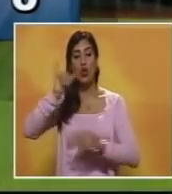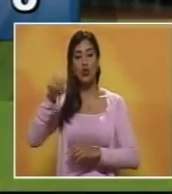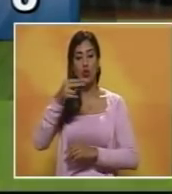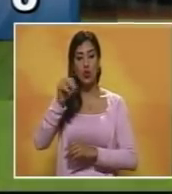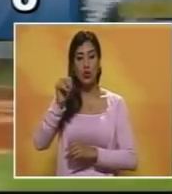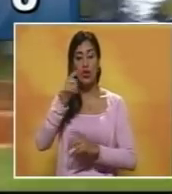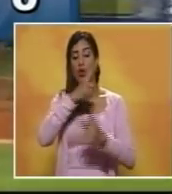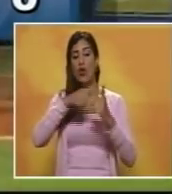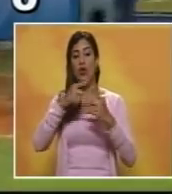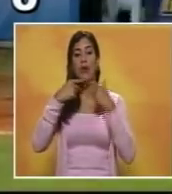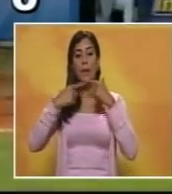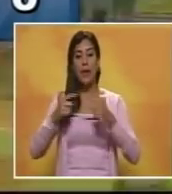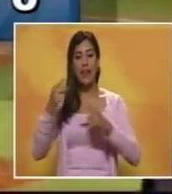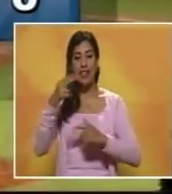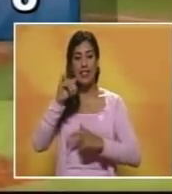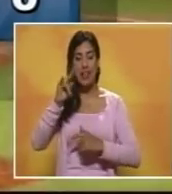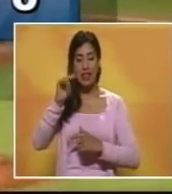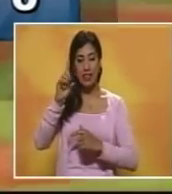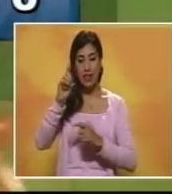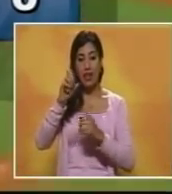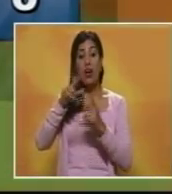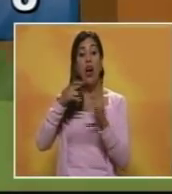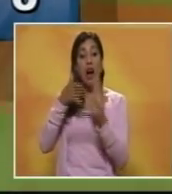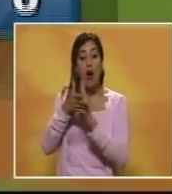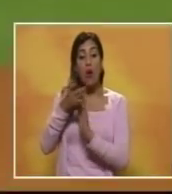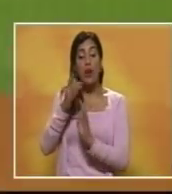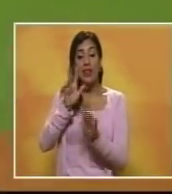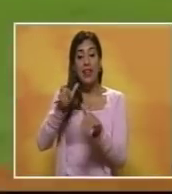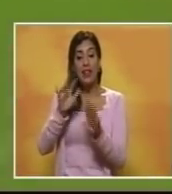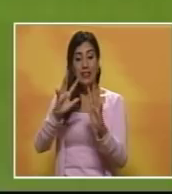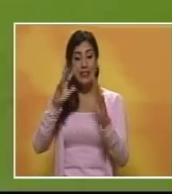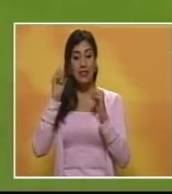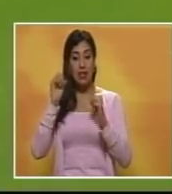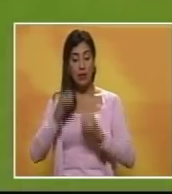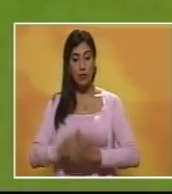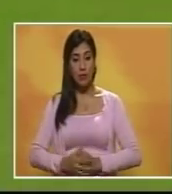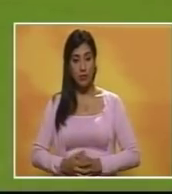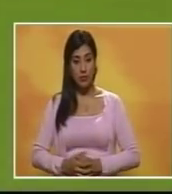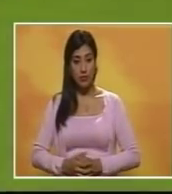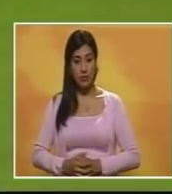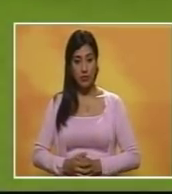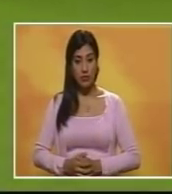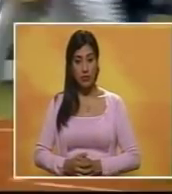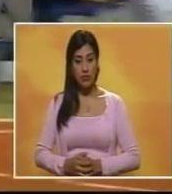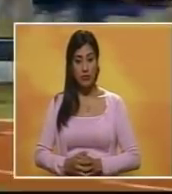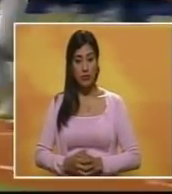Tolles, la derrota para Yender Cáramo y Jan Machís se apuntó El Salvador.